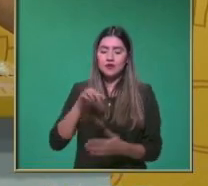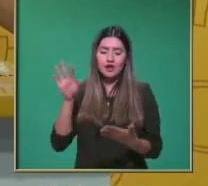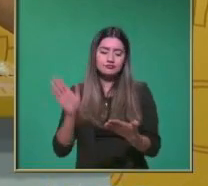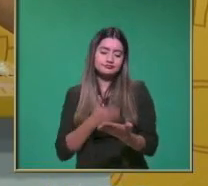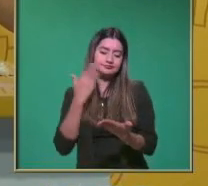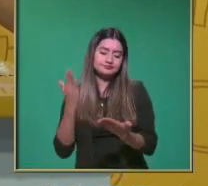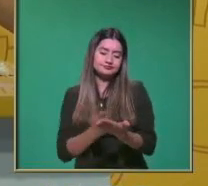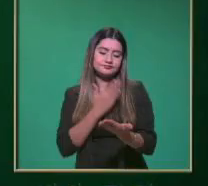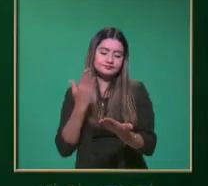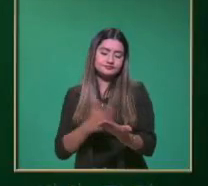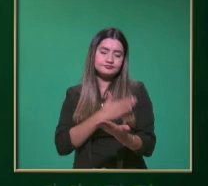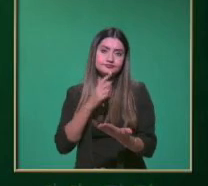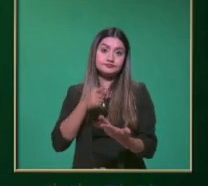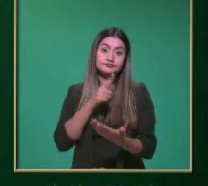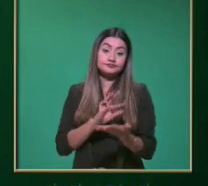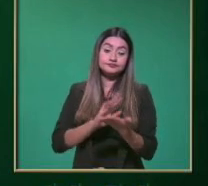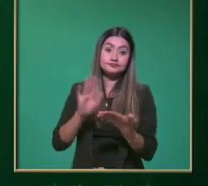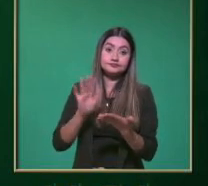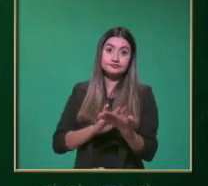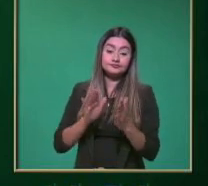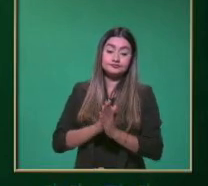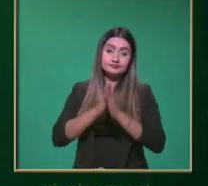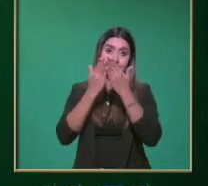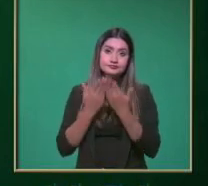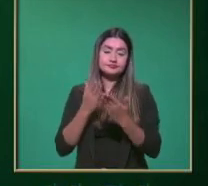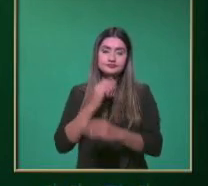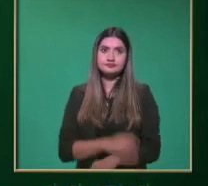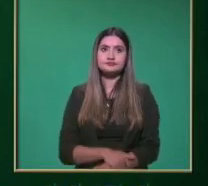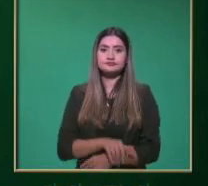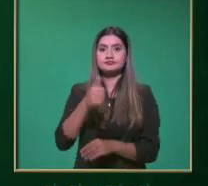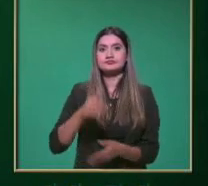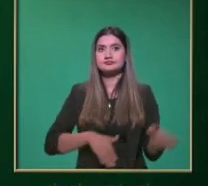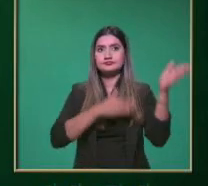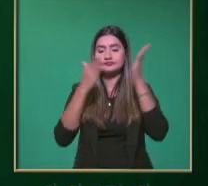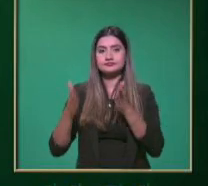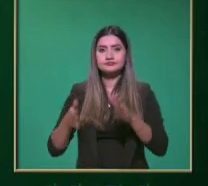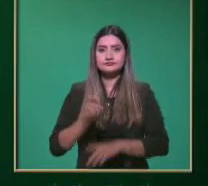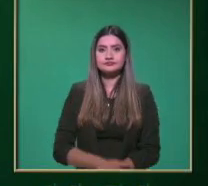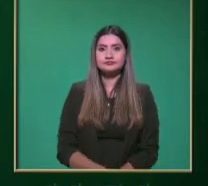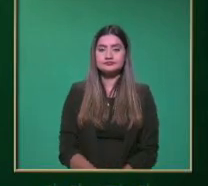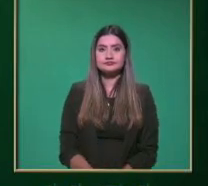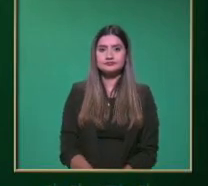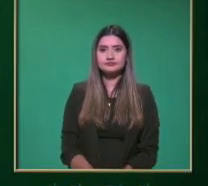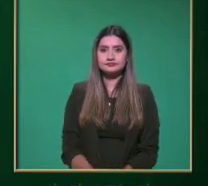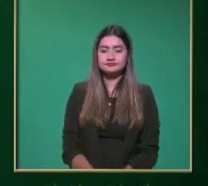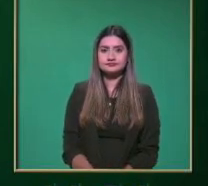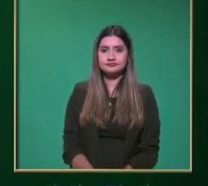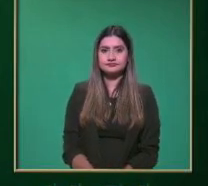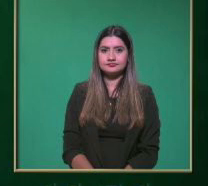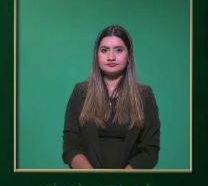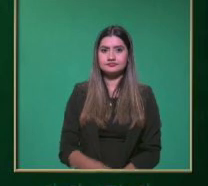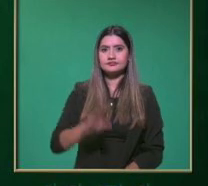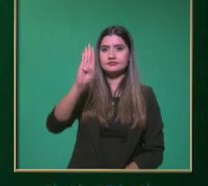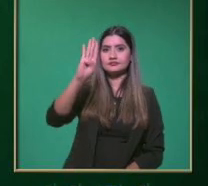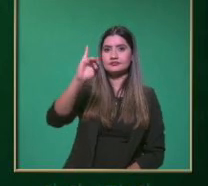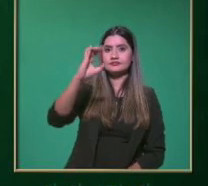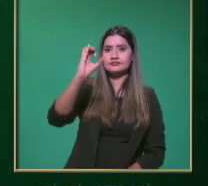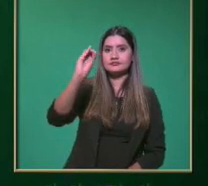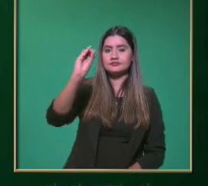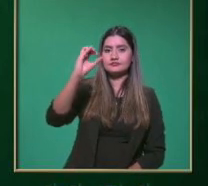ver si lo encontramos. Pero, ¿cuál es el tipo de texto que sigue? Bueno, pues el que sigue es una